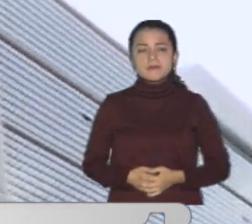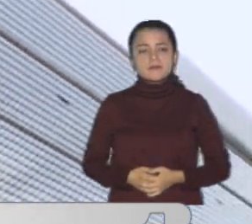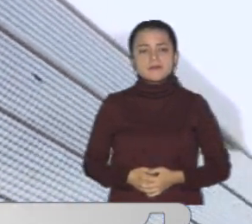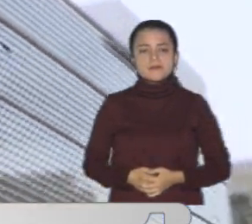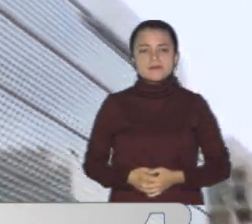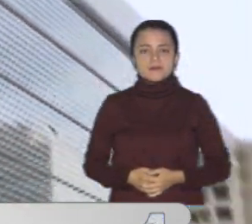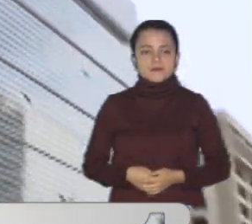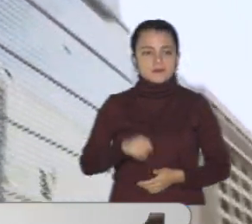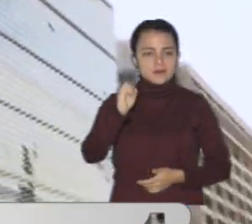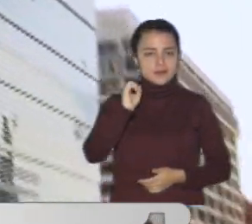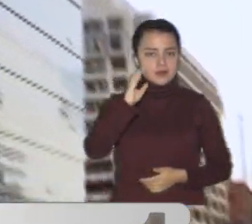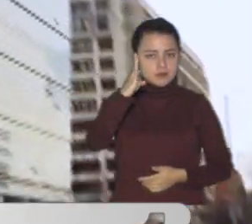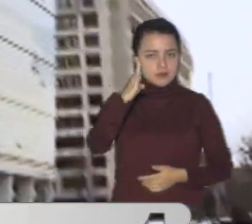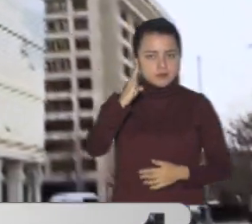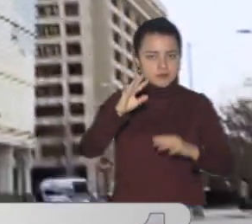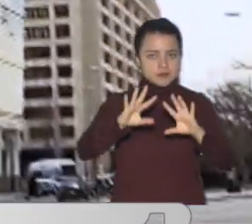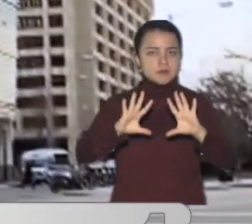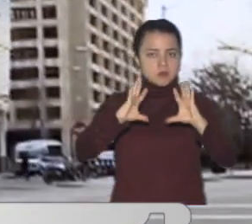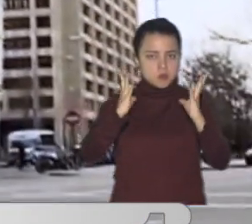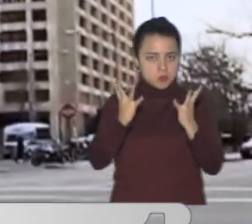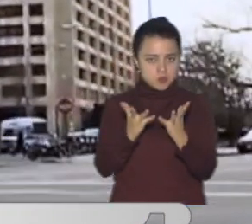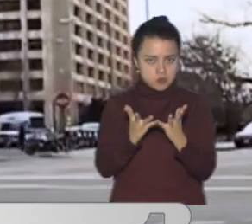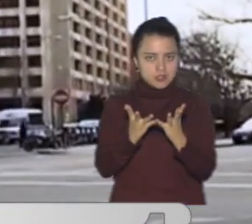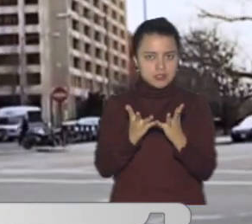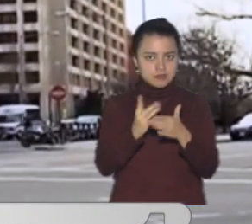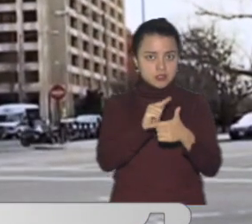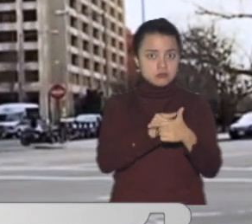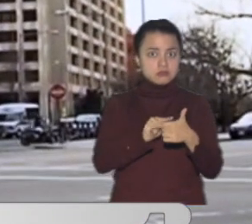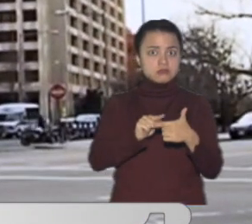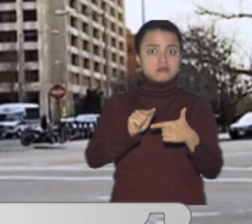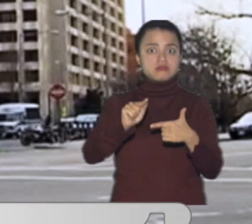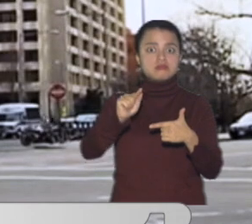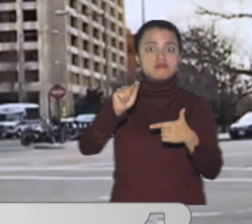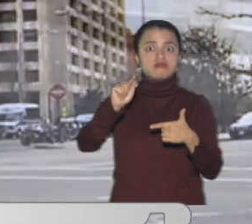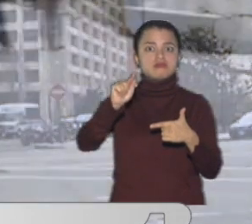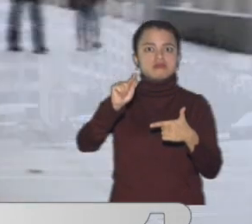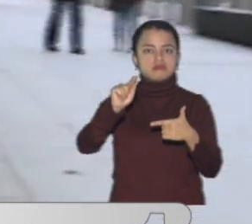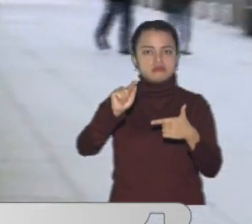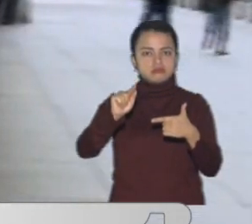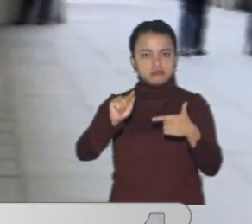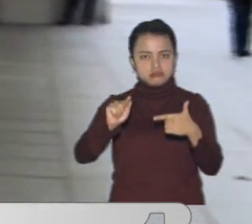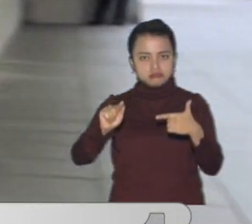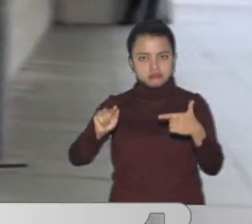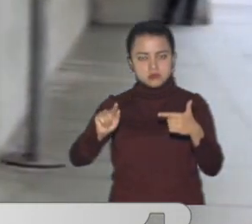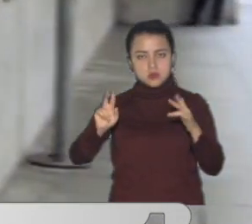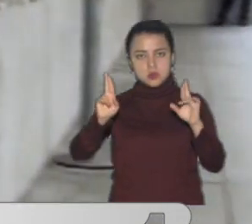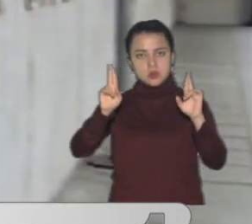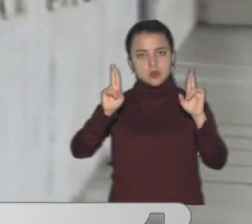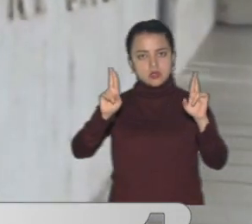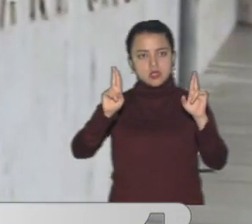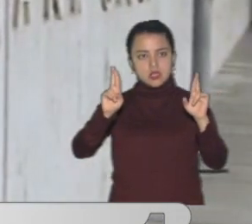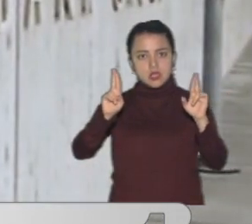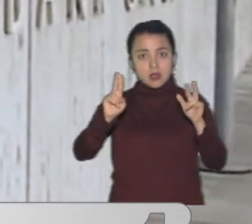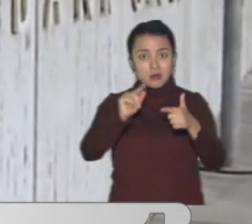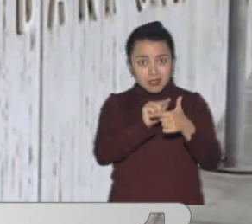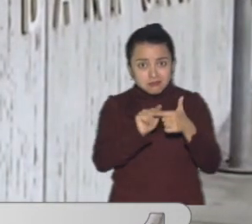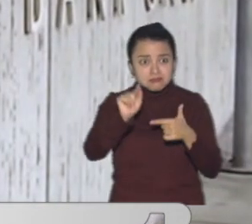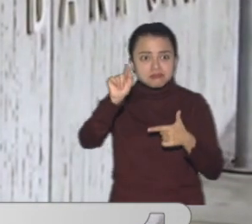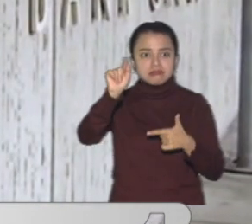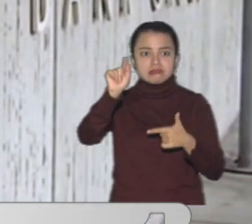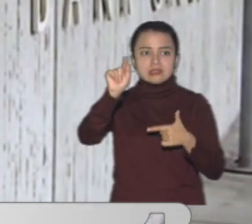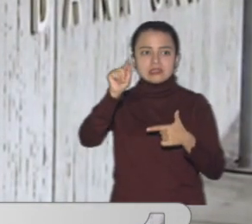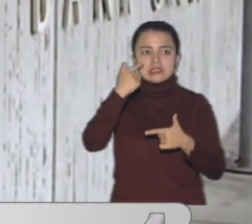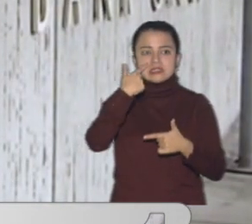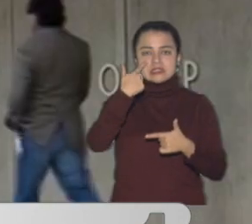El Banco Mundial espera que el crecimiento global este año sea mucho más débil de lo previsto y advierte de los riesgos de un periodo prolongado de